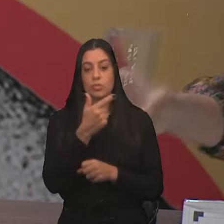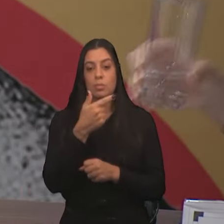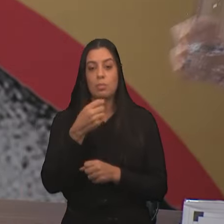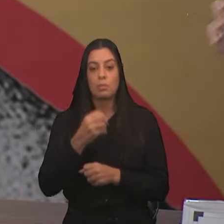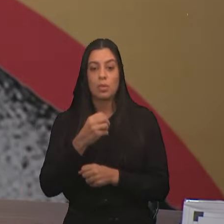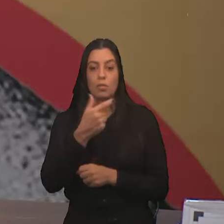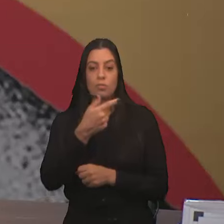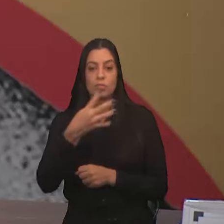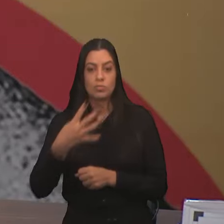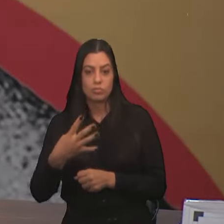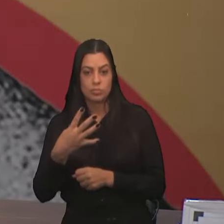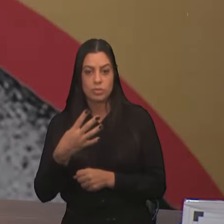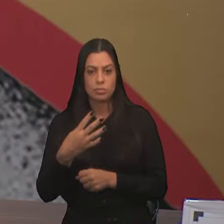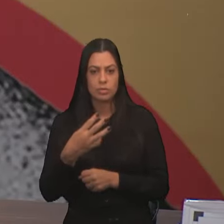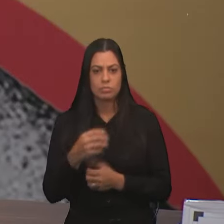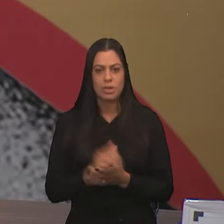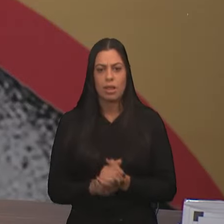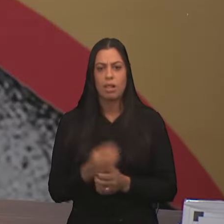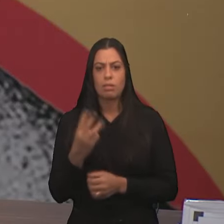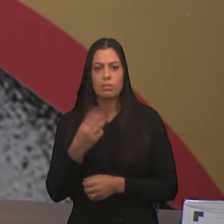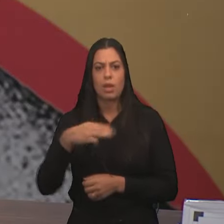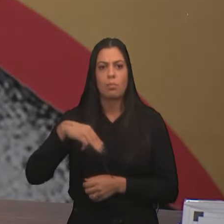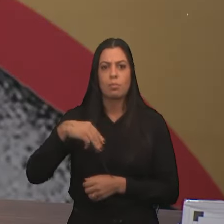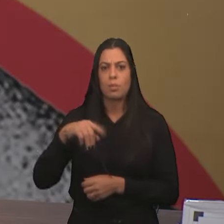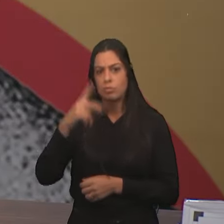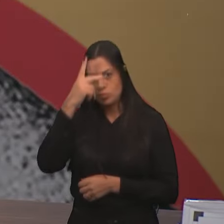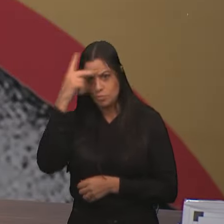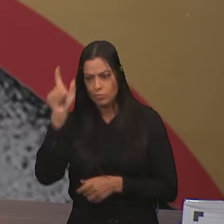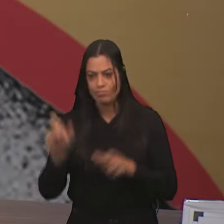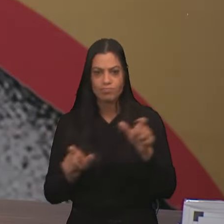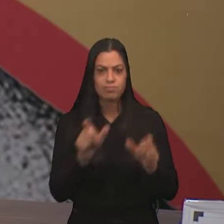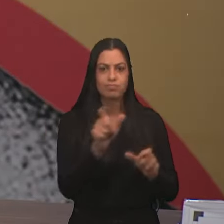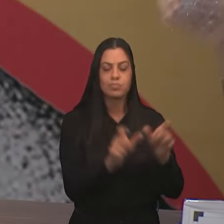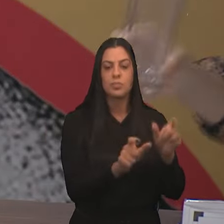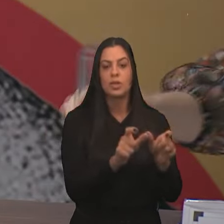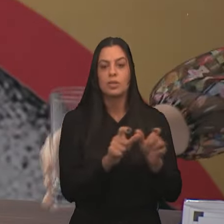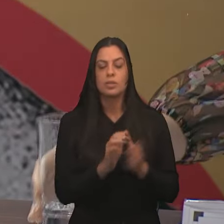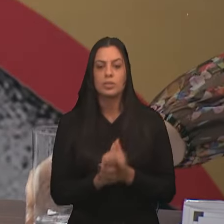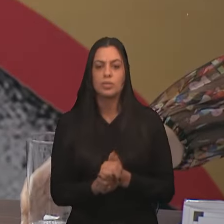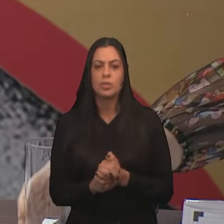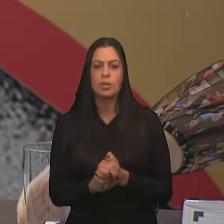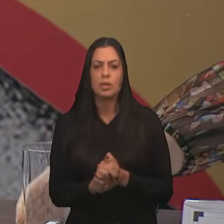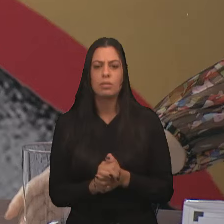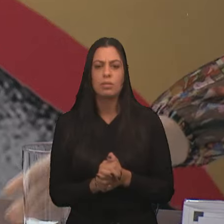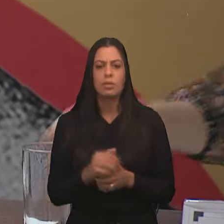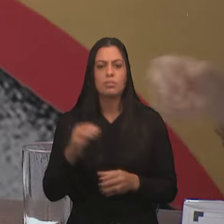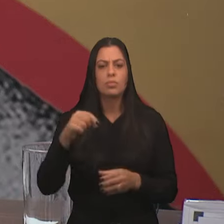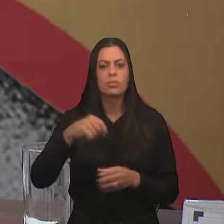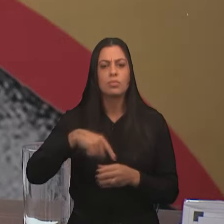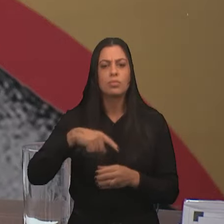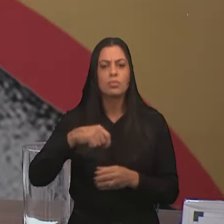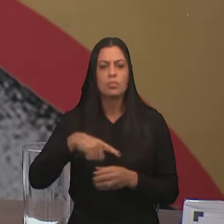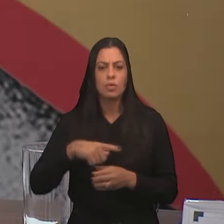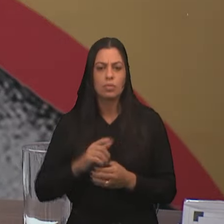2024. Pues 3,000 millones de personas en todo el mundo votarán en elecciones